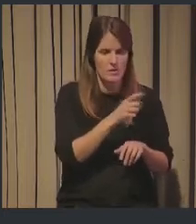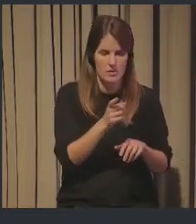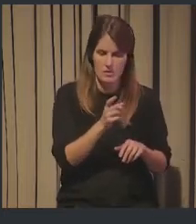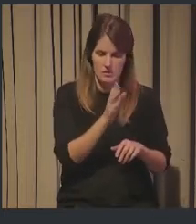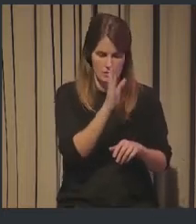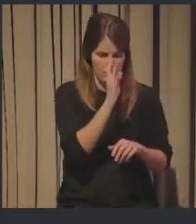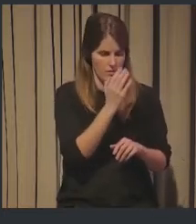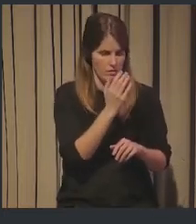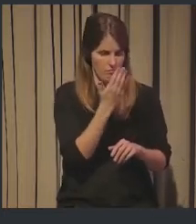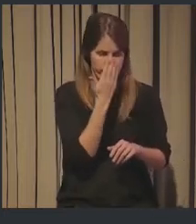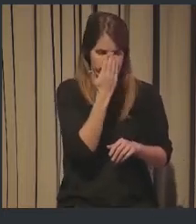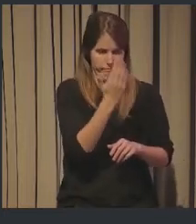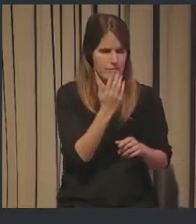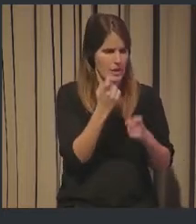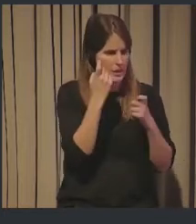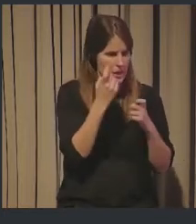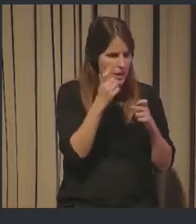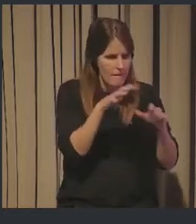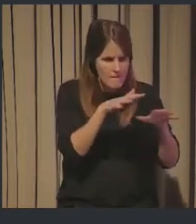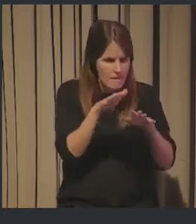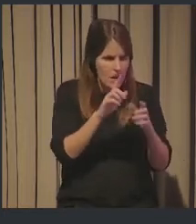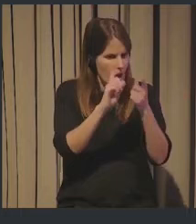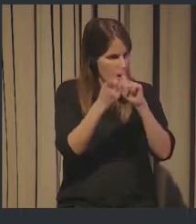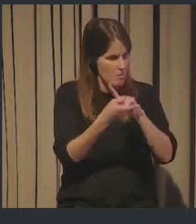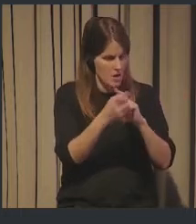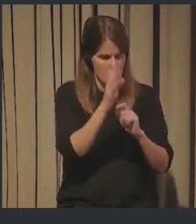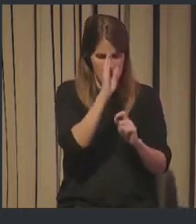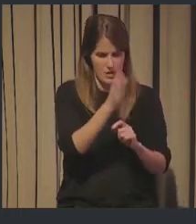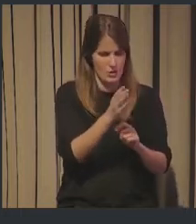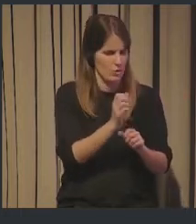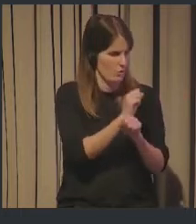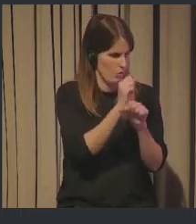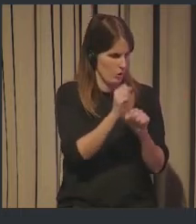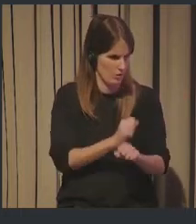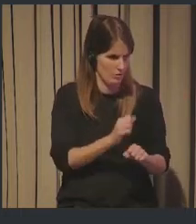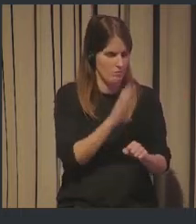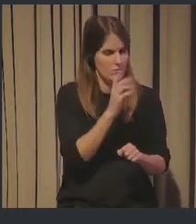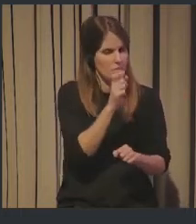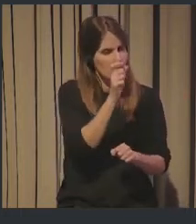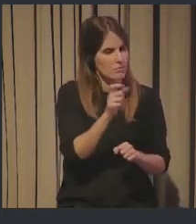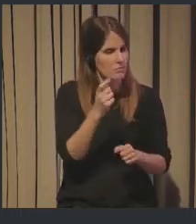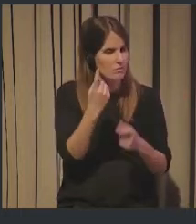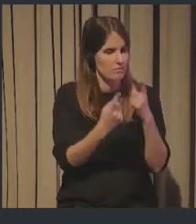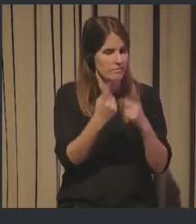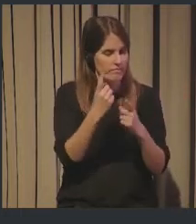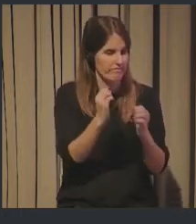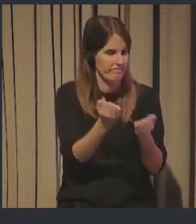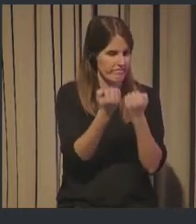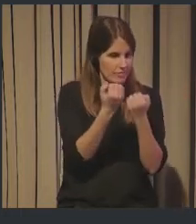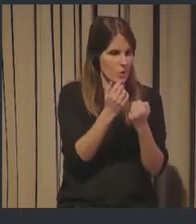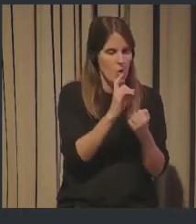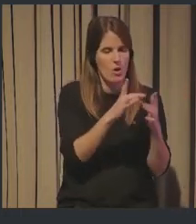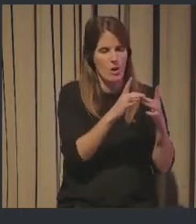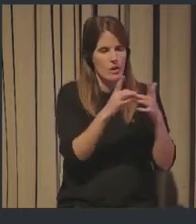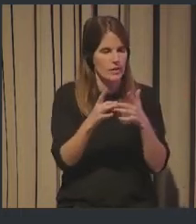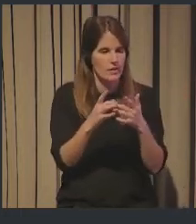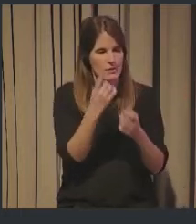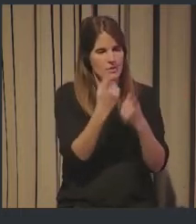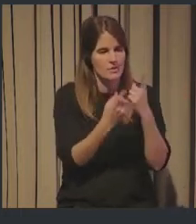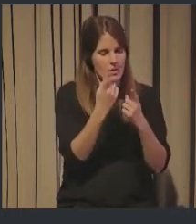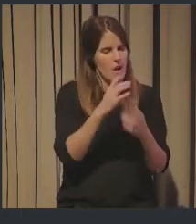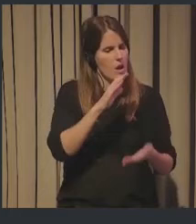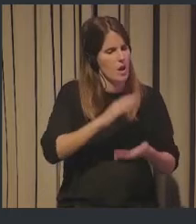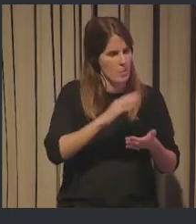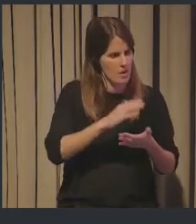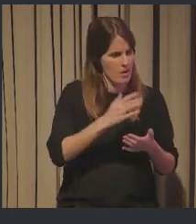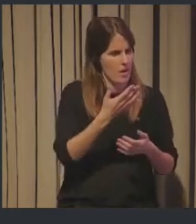e intentar cambiarlo probablemente sea imposible. Tal vez haya personas en el mundo o grandes líderes que sean